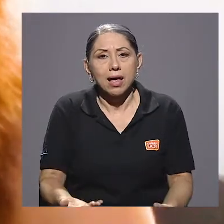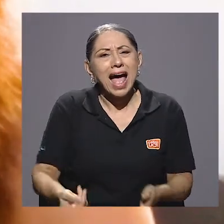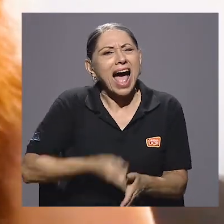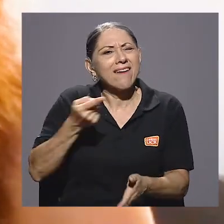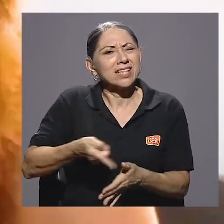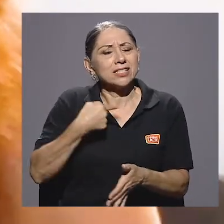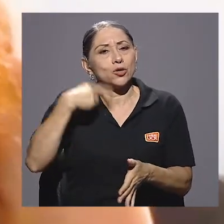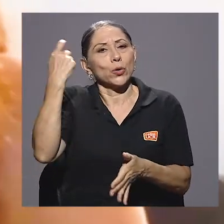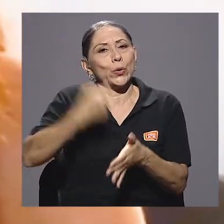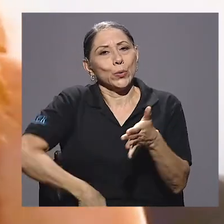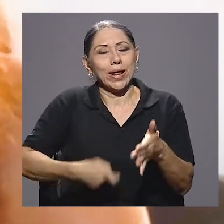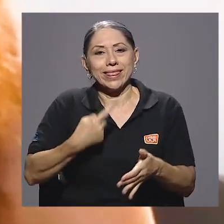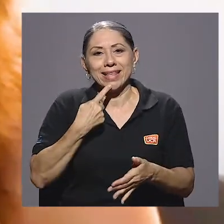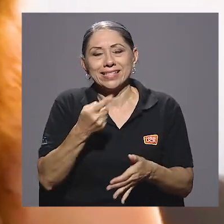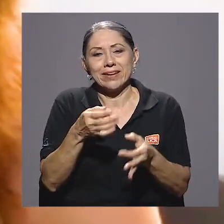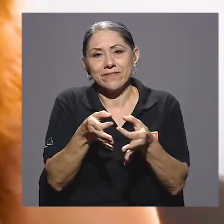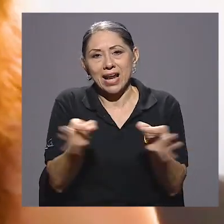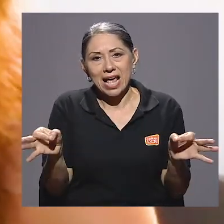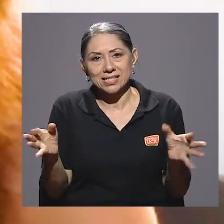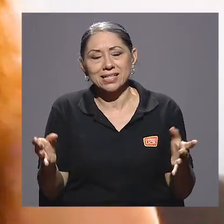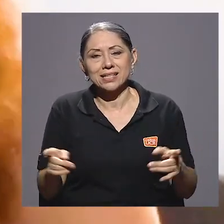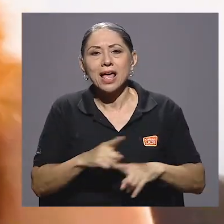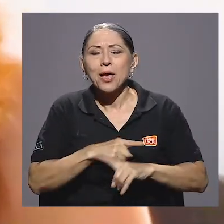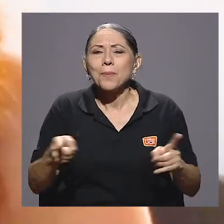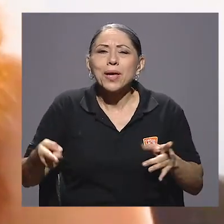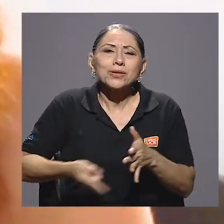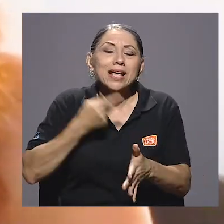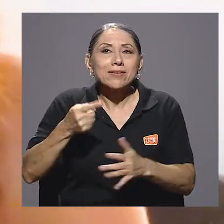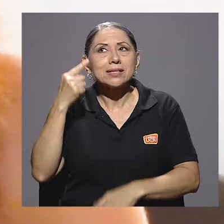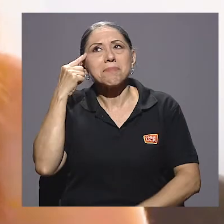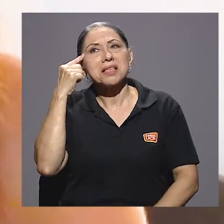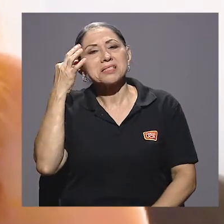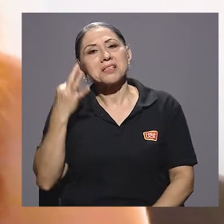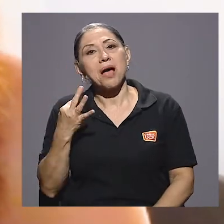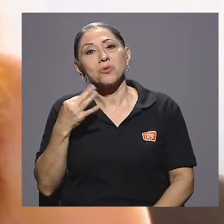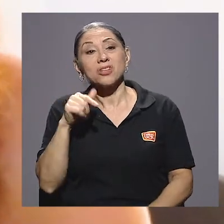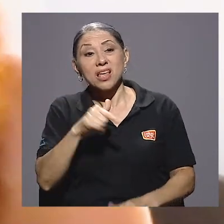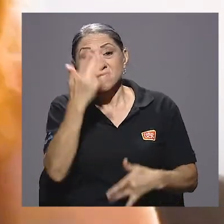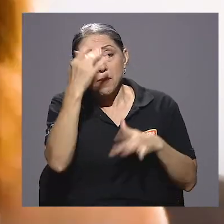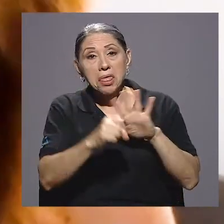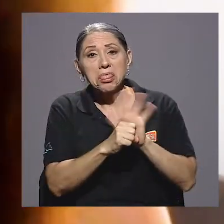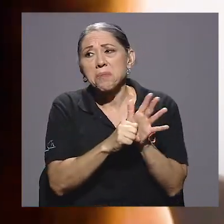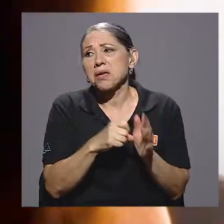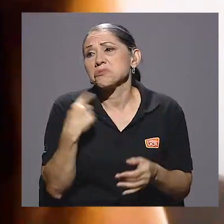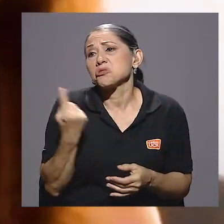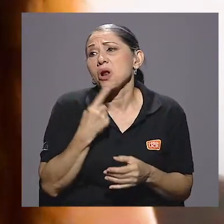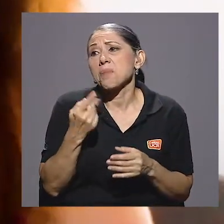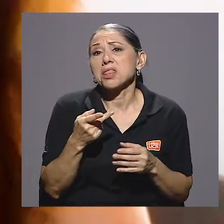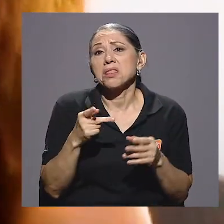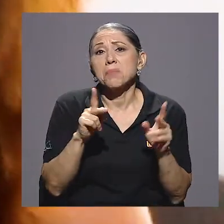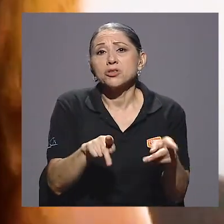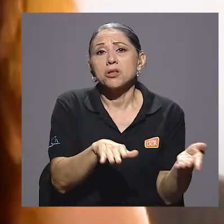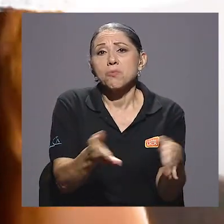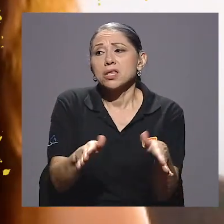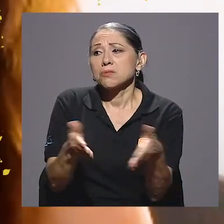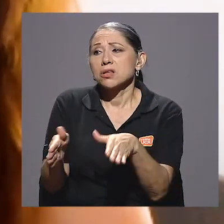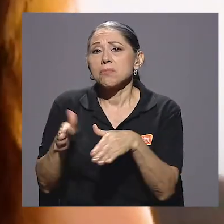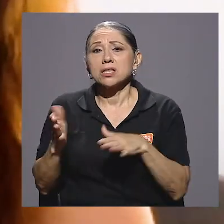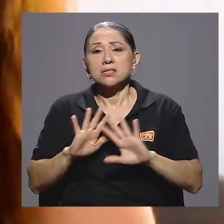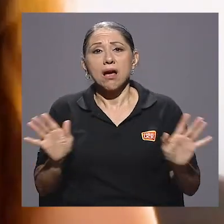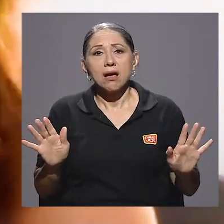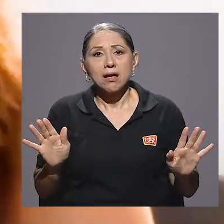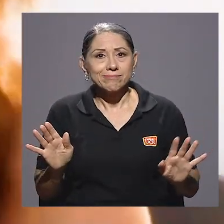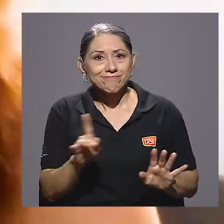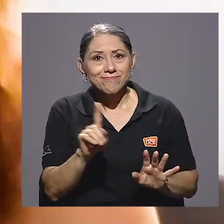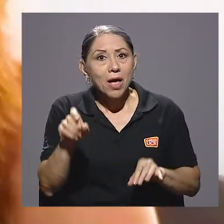un poco dura en decir algunas frases, pero es que a veces pensamos que esta pandemia solo nos va a dejar muertes físicas,